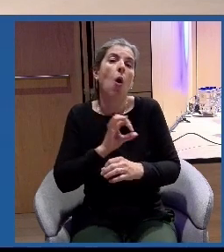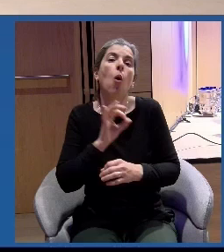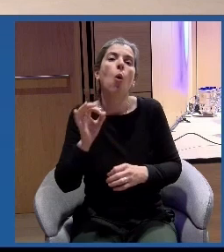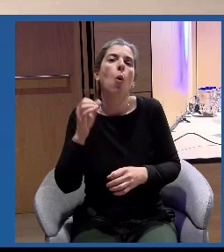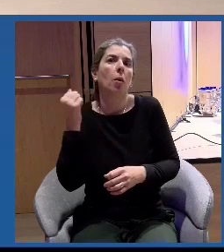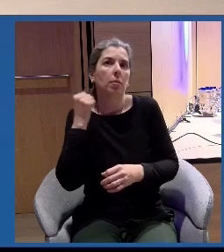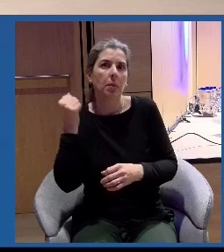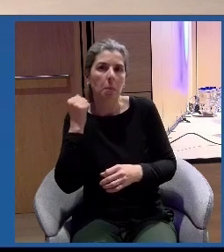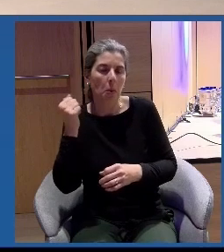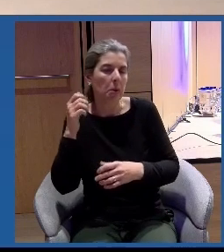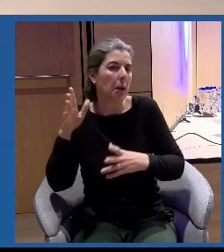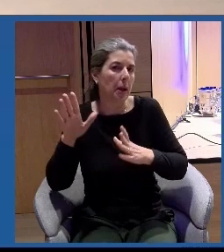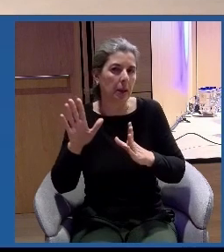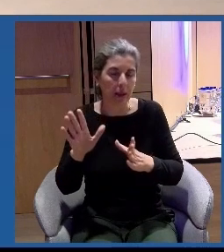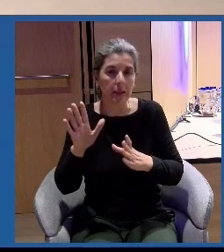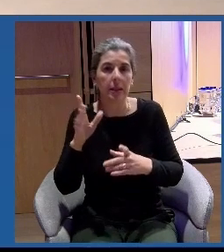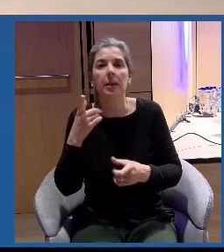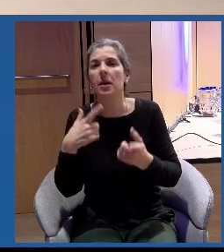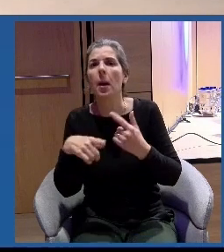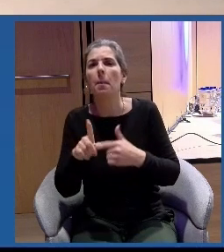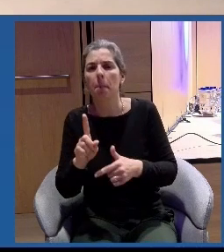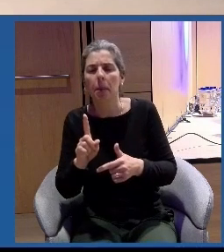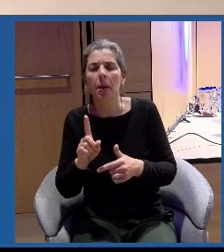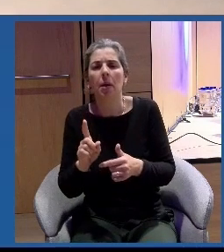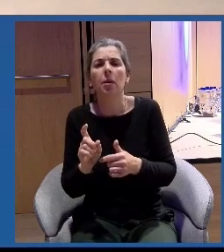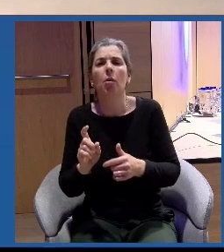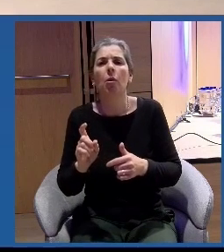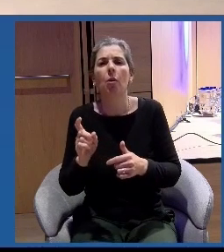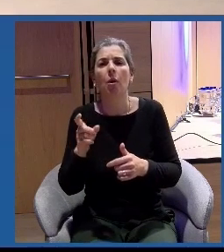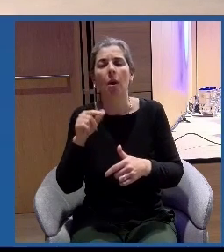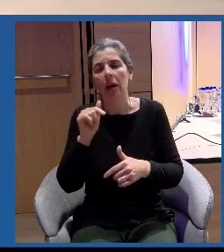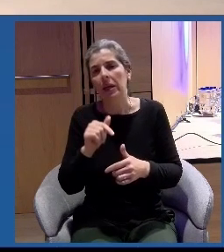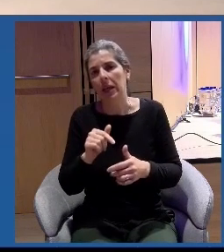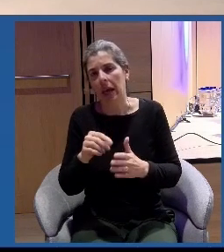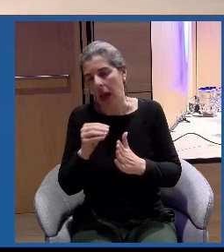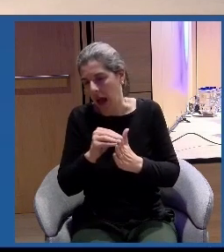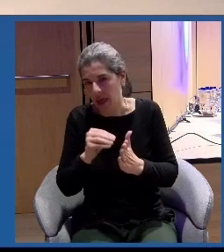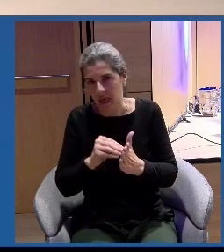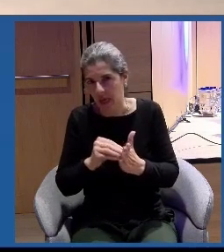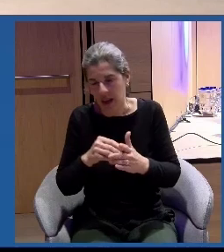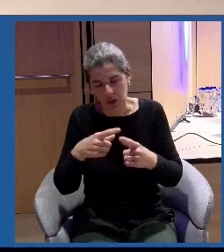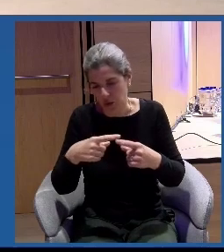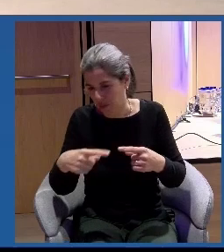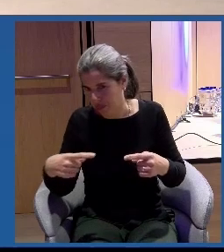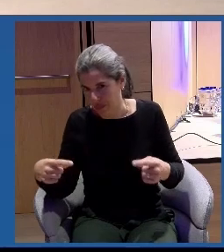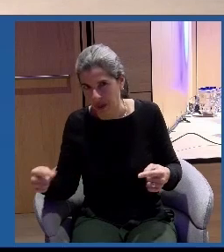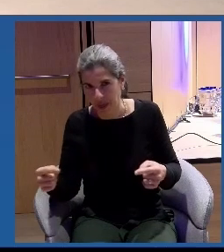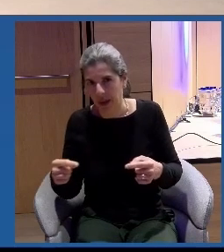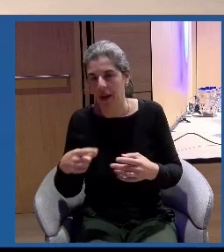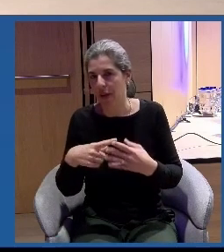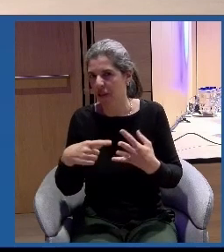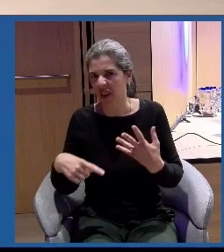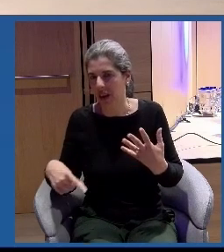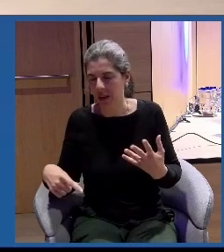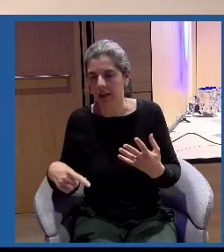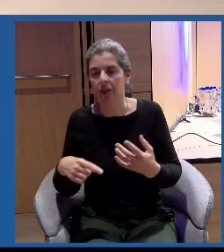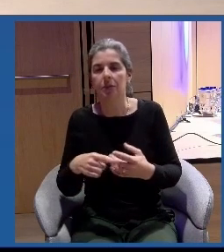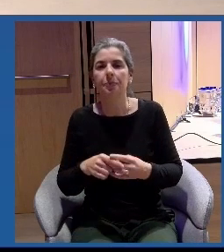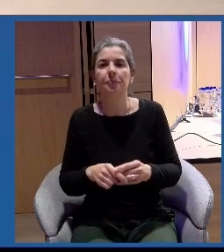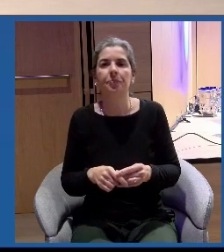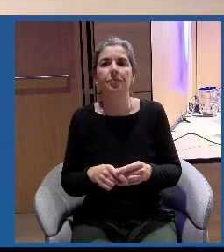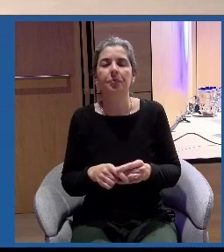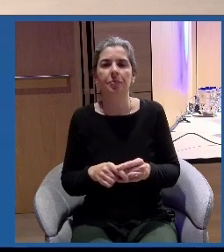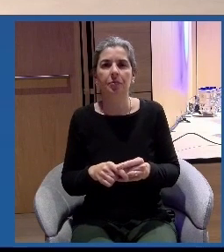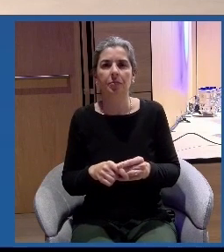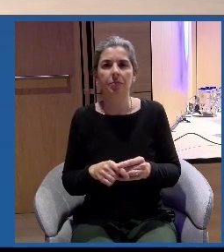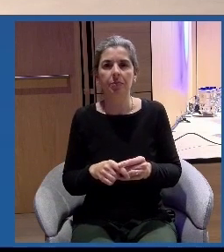más de la dinámica, digamos, de la unidad, pero bueno, uno libera datos y después se ve quién los usa y los reutiliza o para qué.